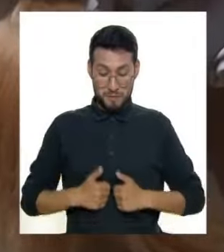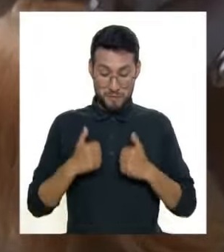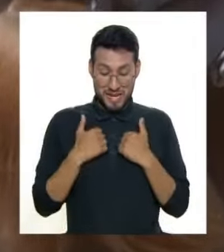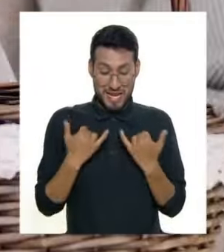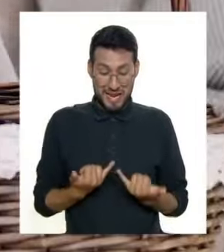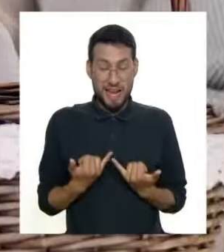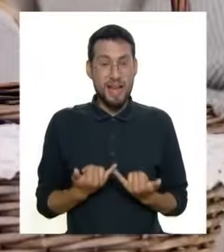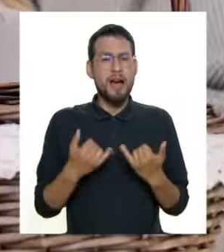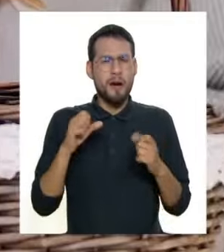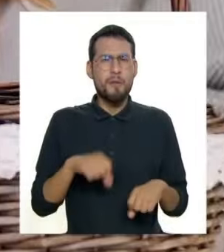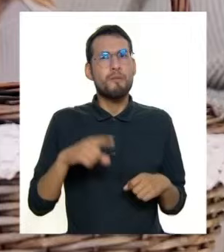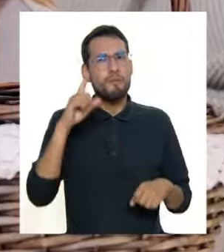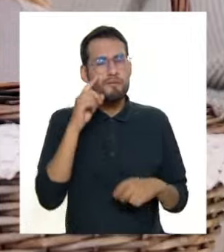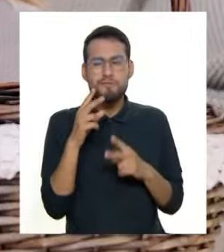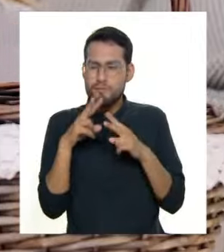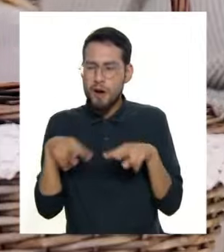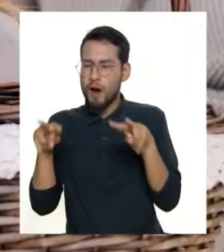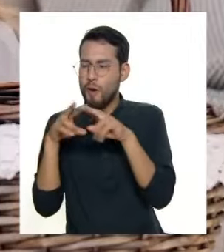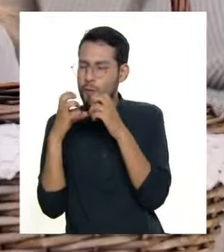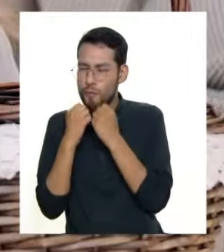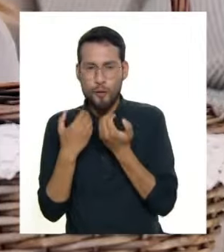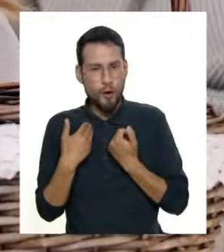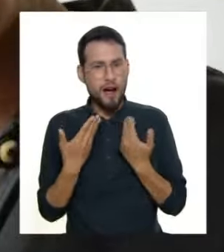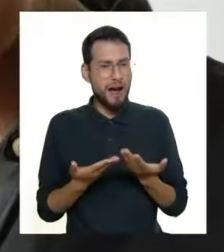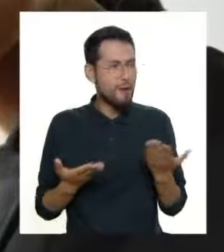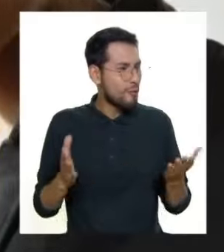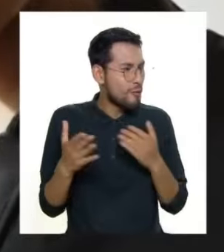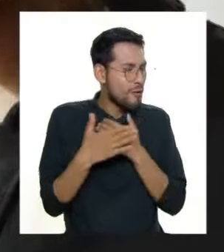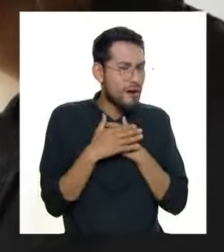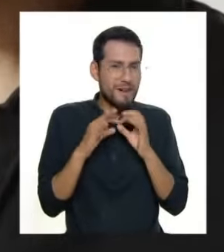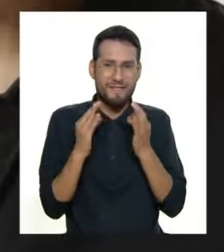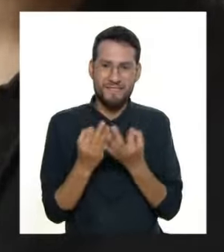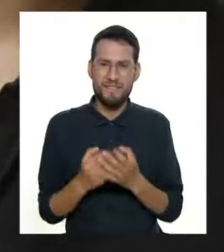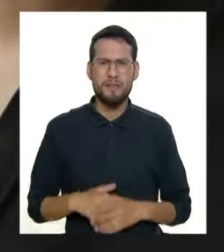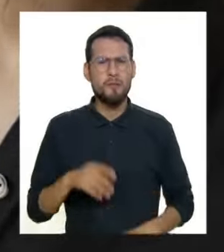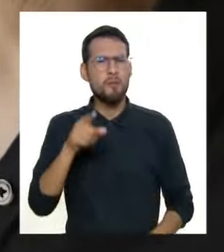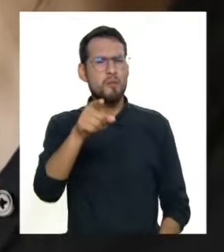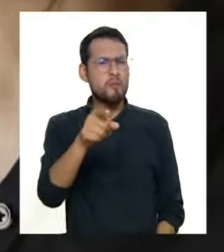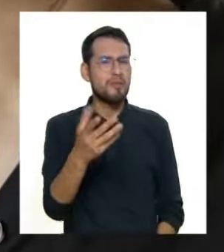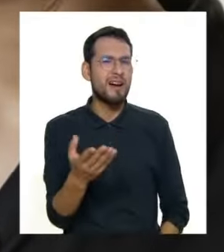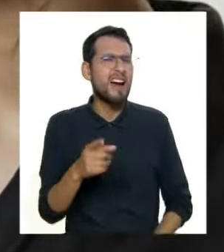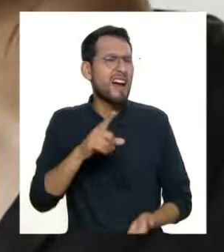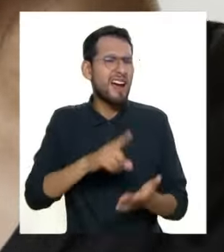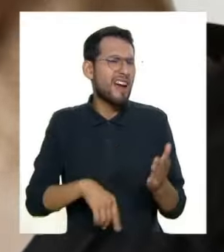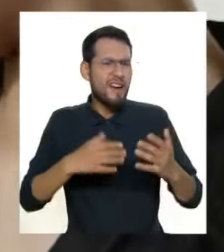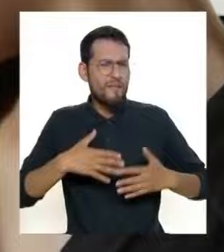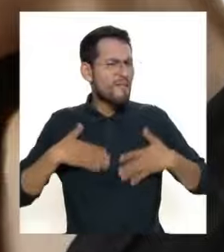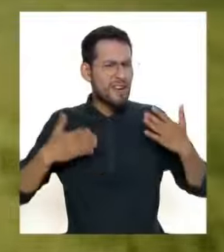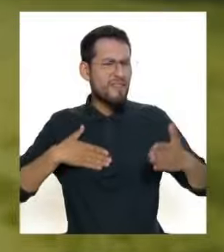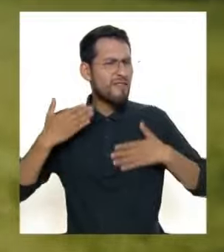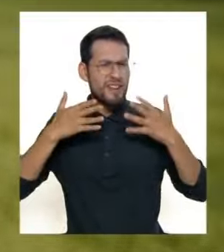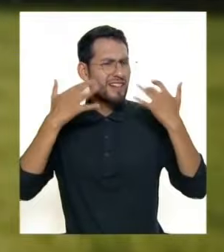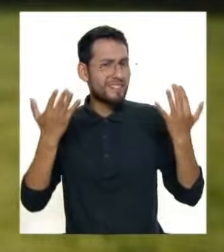y valorar a los nuestros. Y para ti, ¿qué es la felicidad?